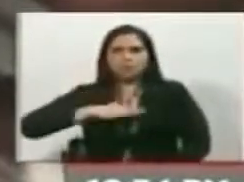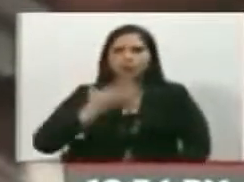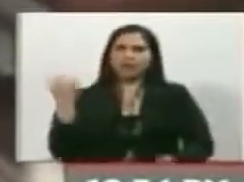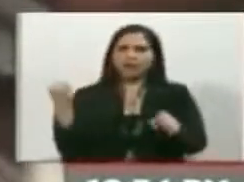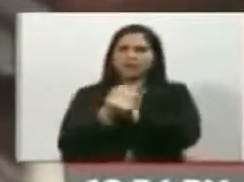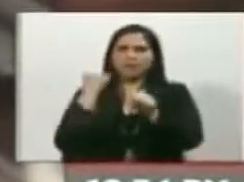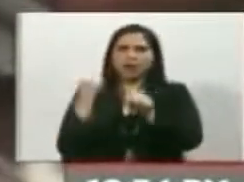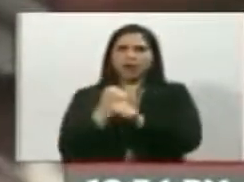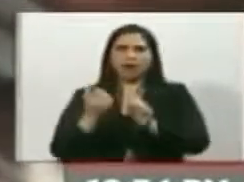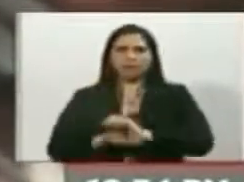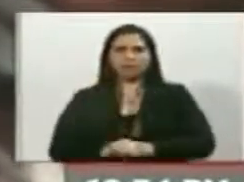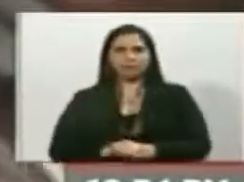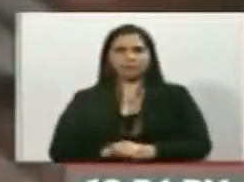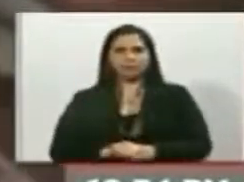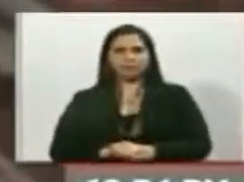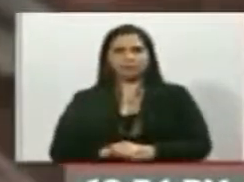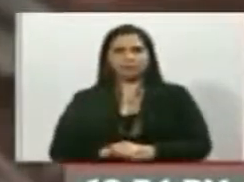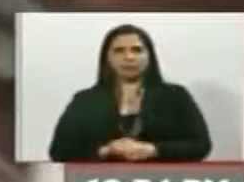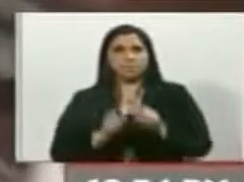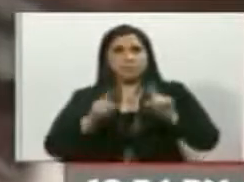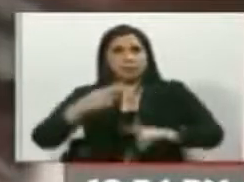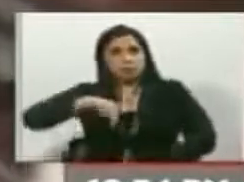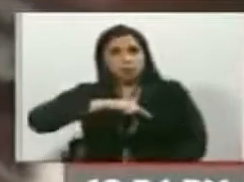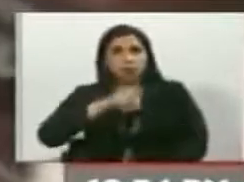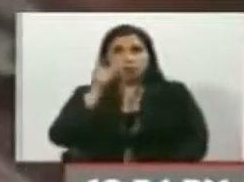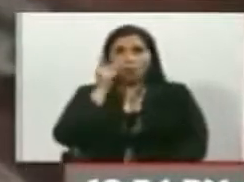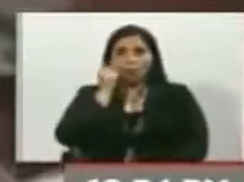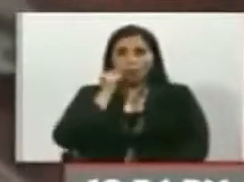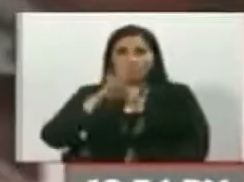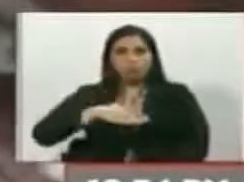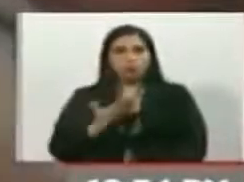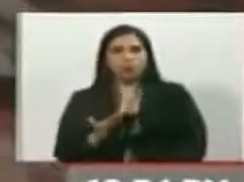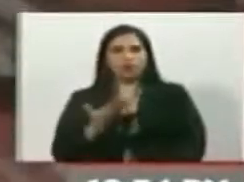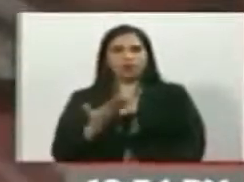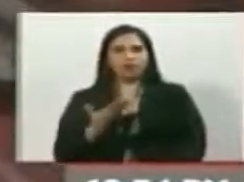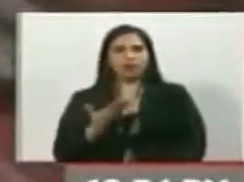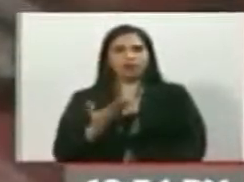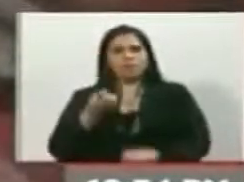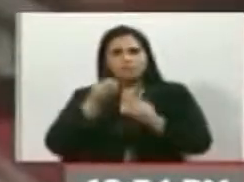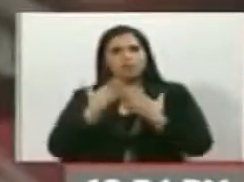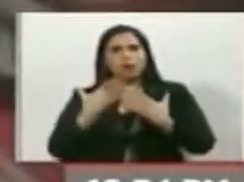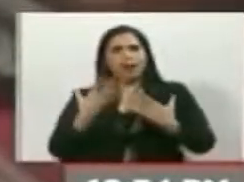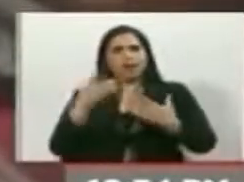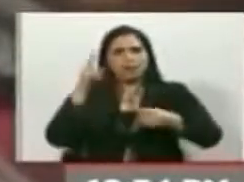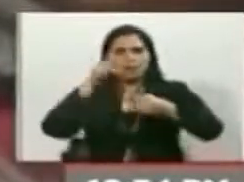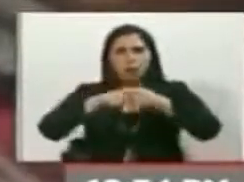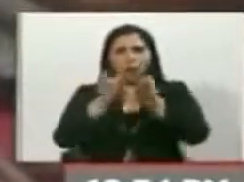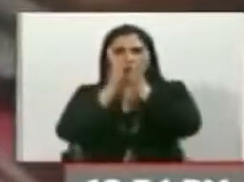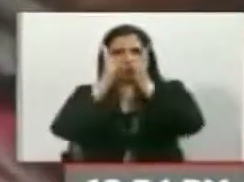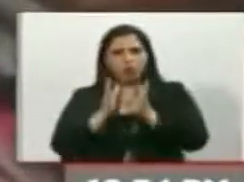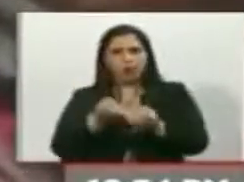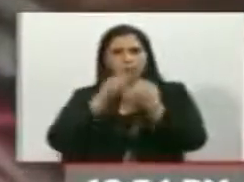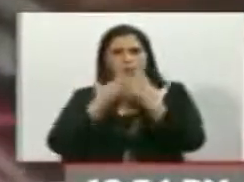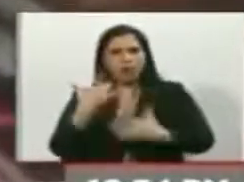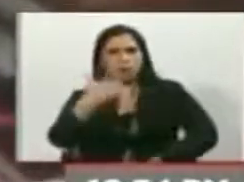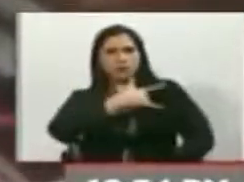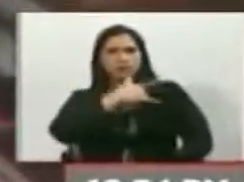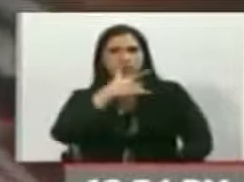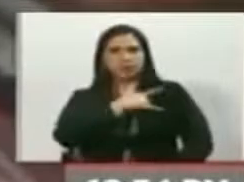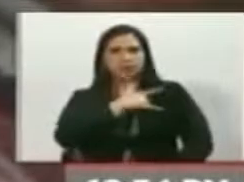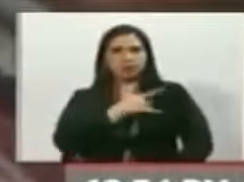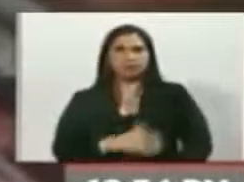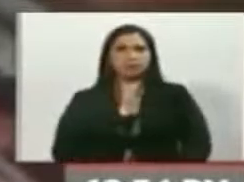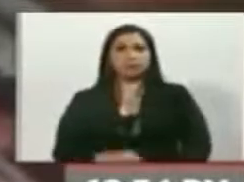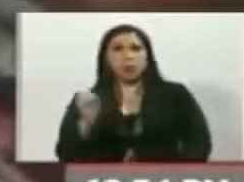trabajar. Para que nuestros muchachos puedan estar en buenas escuelas, en buenas universidades